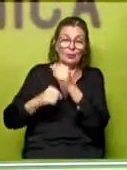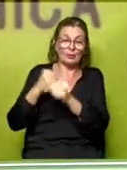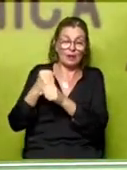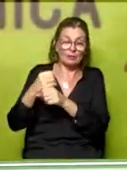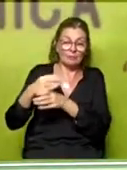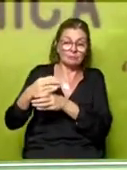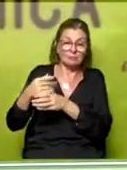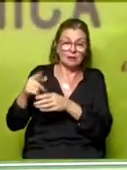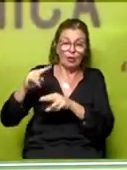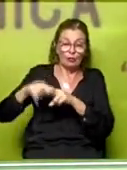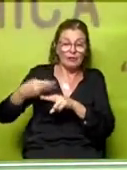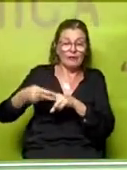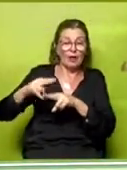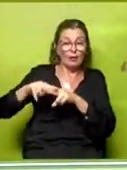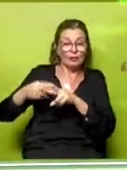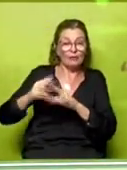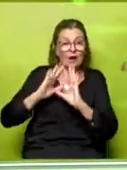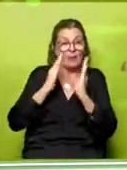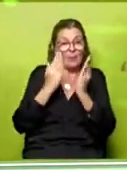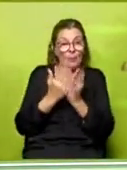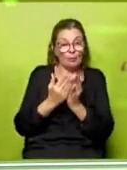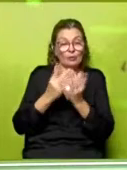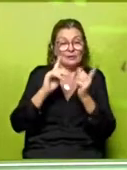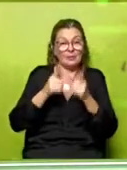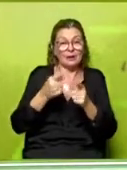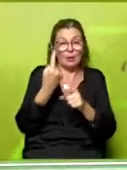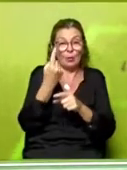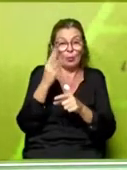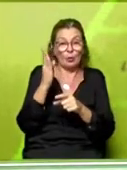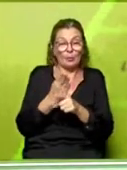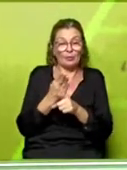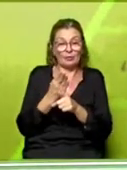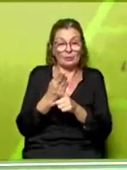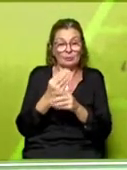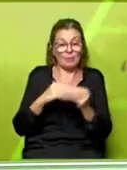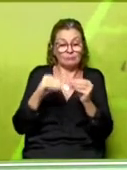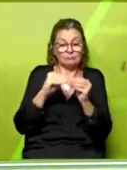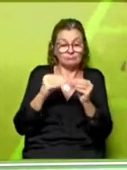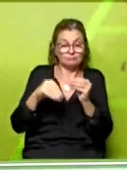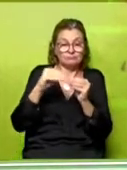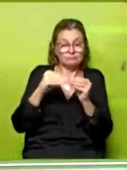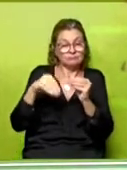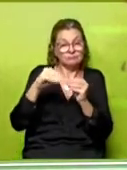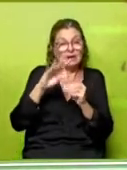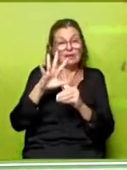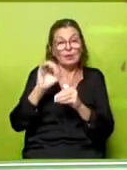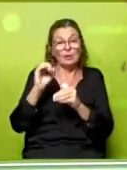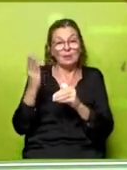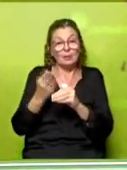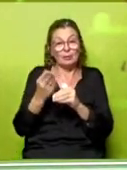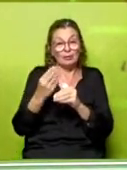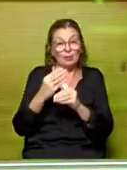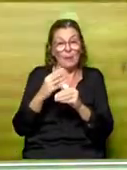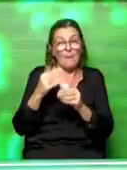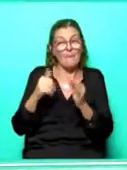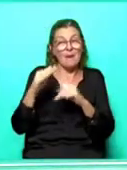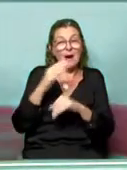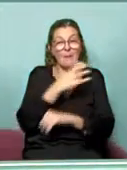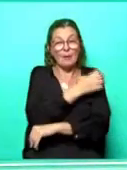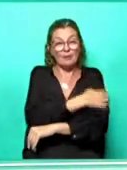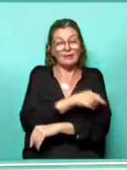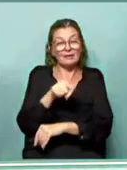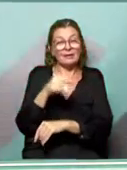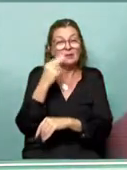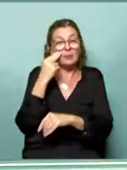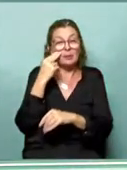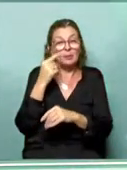que se repite a nivel mundial, donde también a nivel mundial el 1% acumula lo mismo que acumula el 50% más pobre, si ese es el problema,